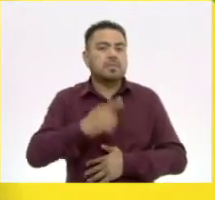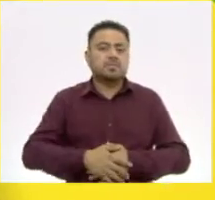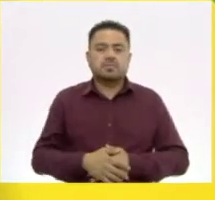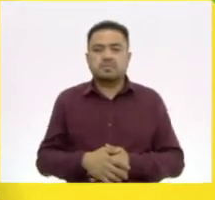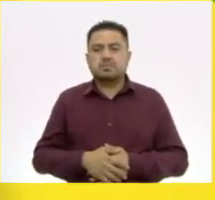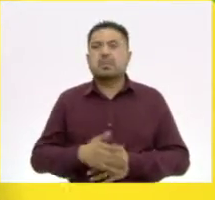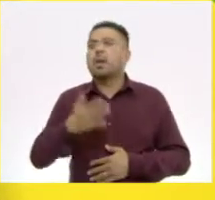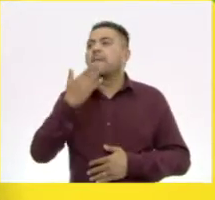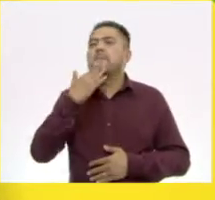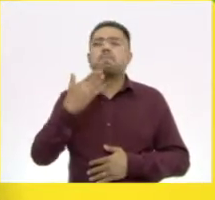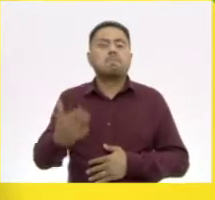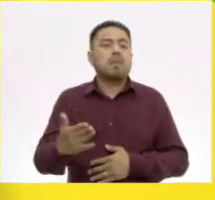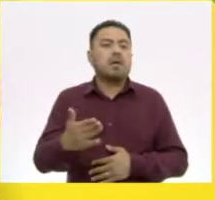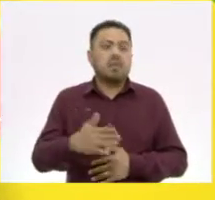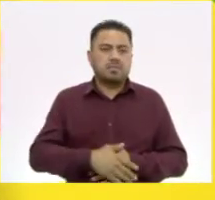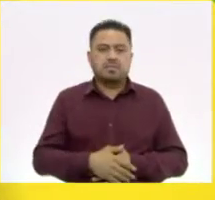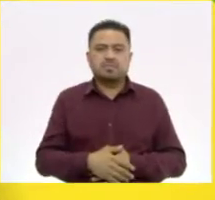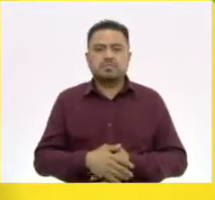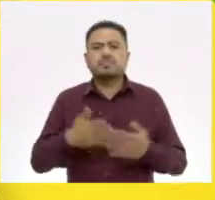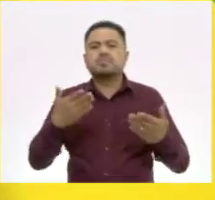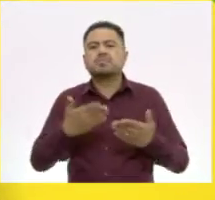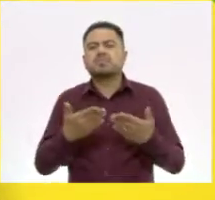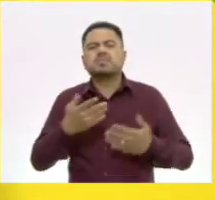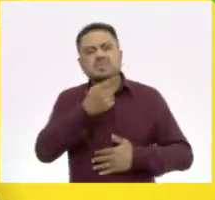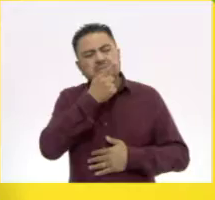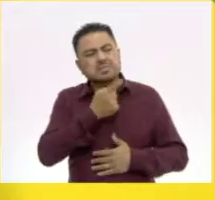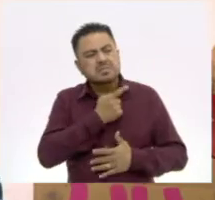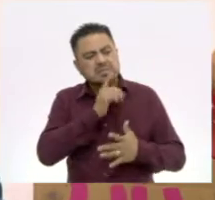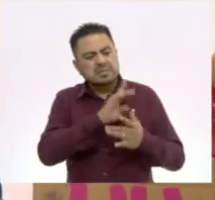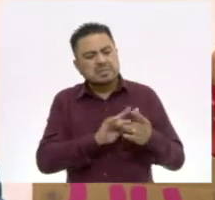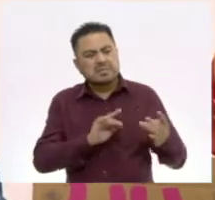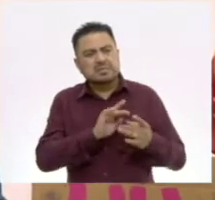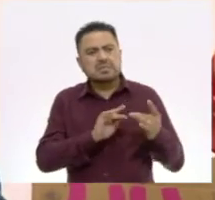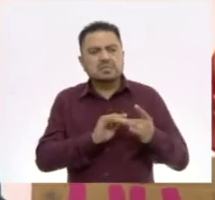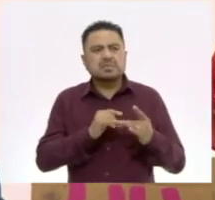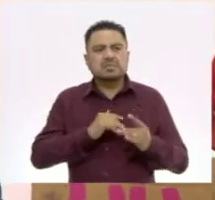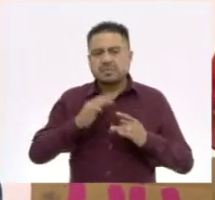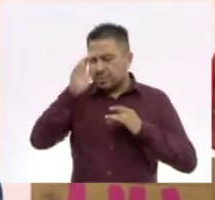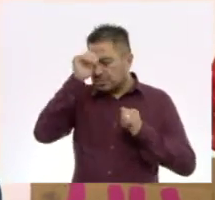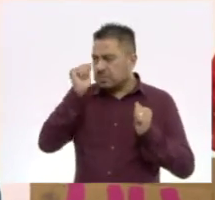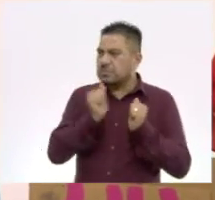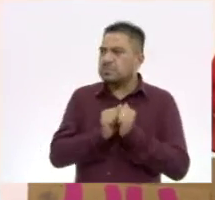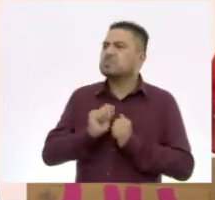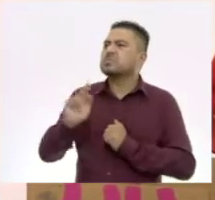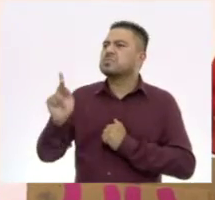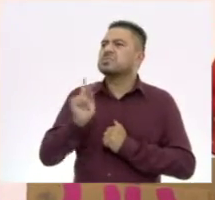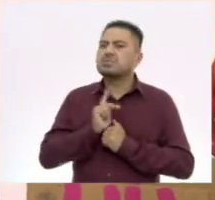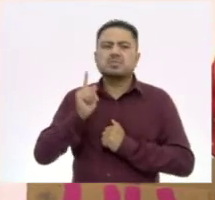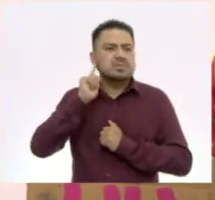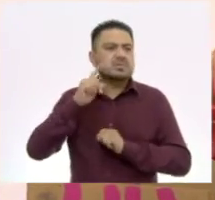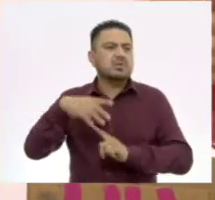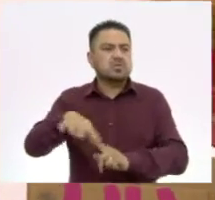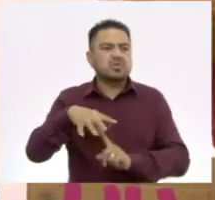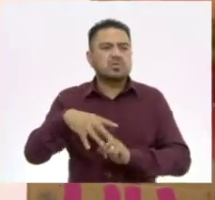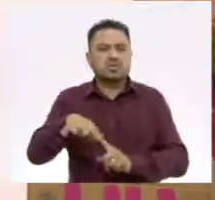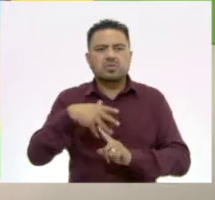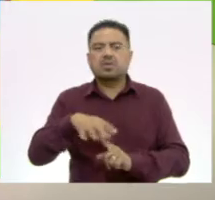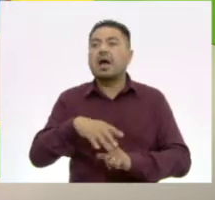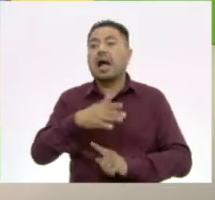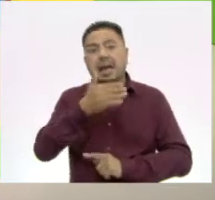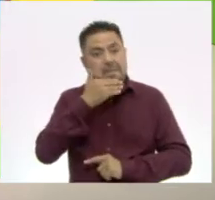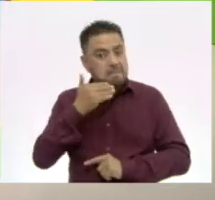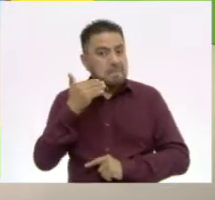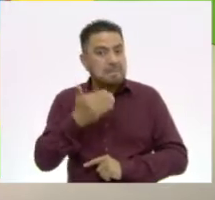muy bien a ver sohar platícanos coincido con ellos es una campana muy